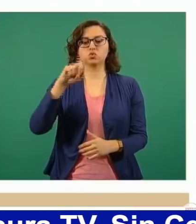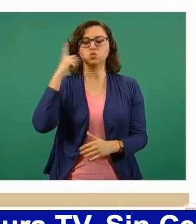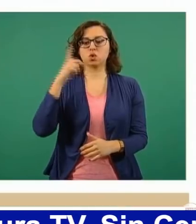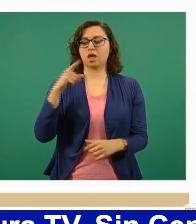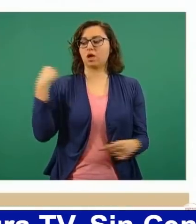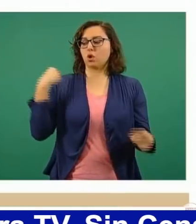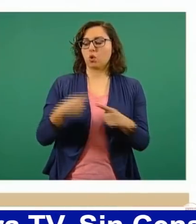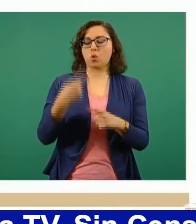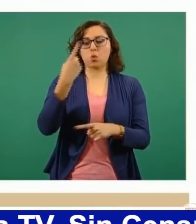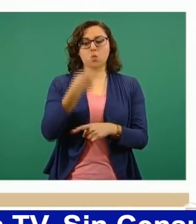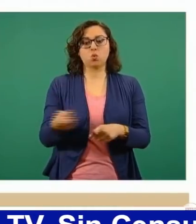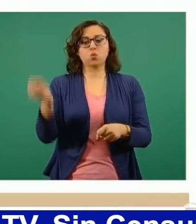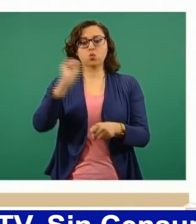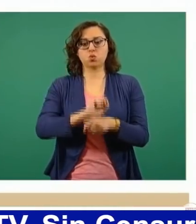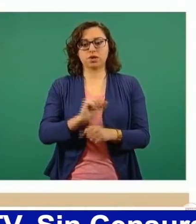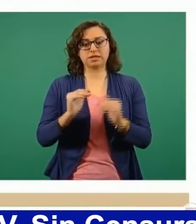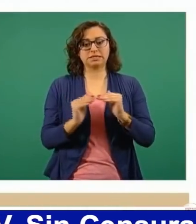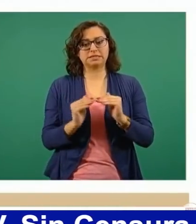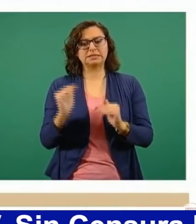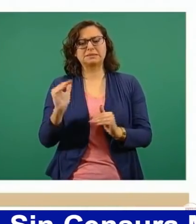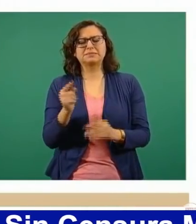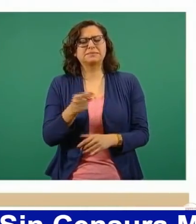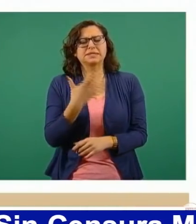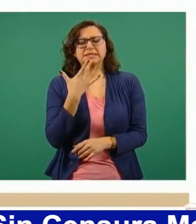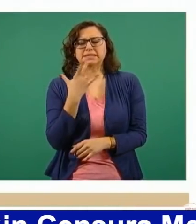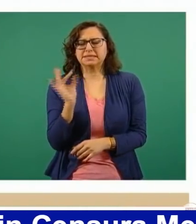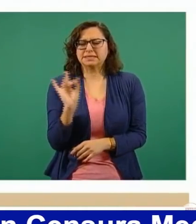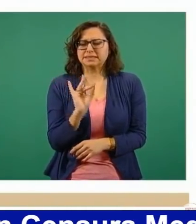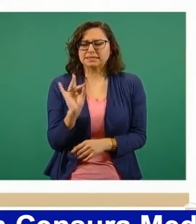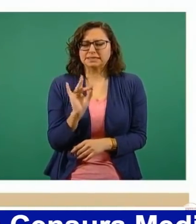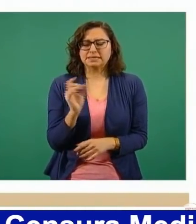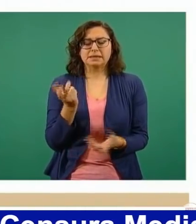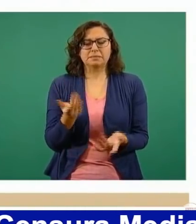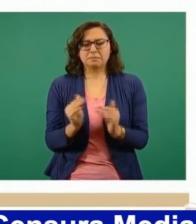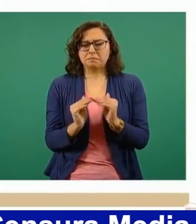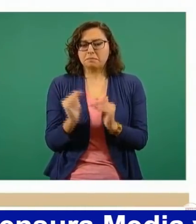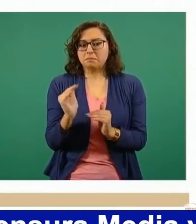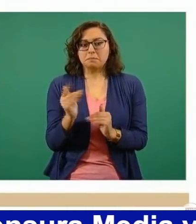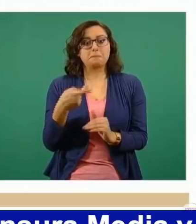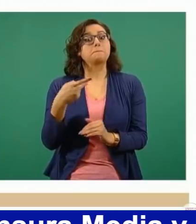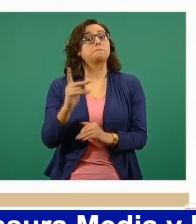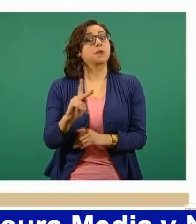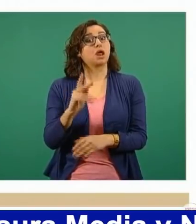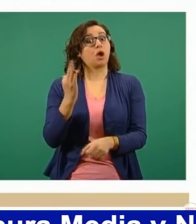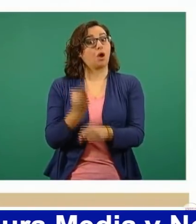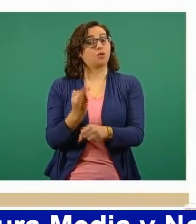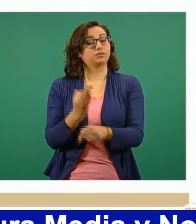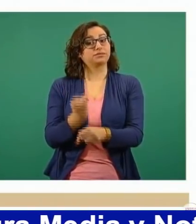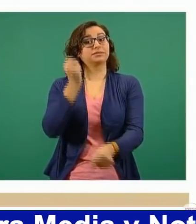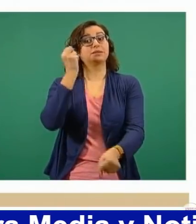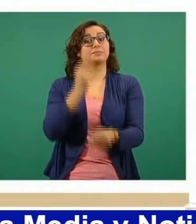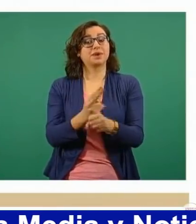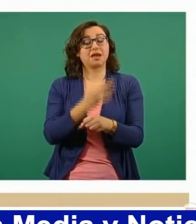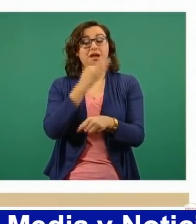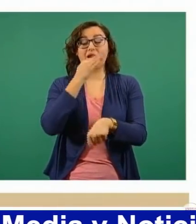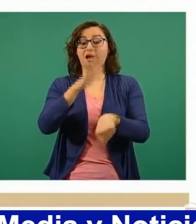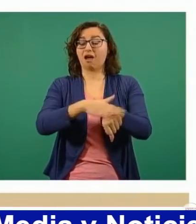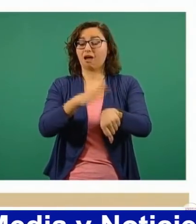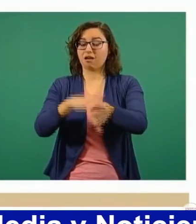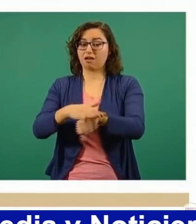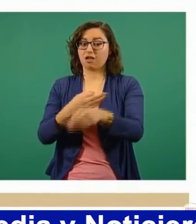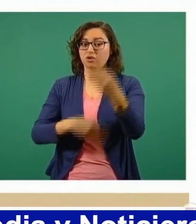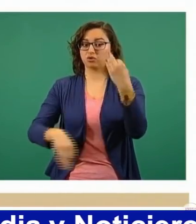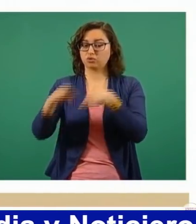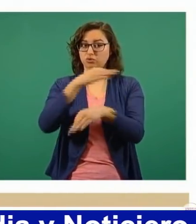semana. Insistimos, noten lo incipiente, lo temprano que es el señalamiento que estamos haciendo. En todos los casos